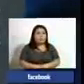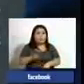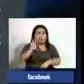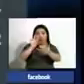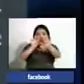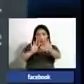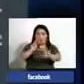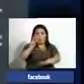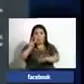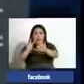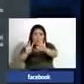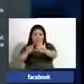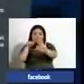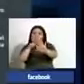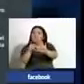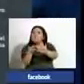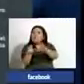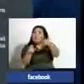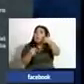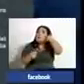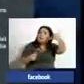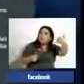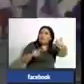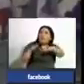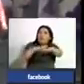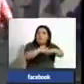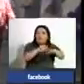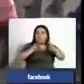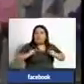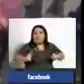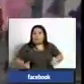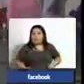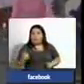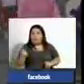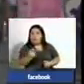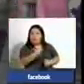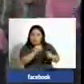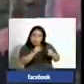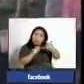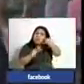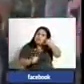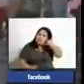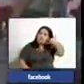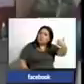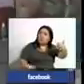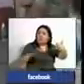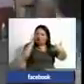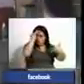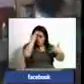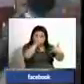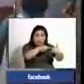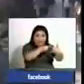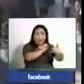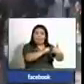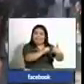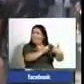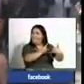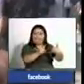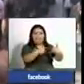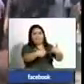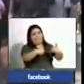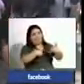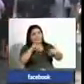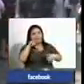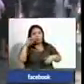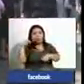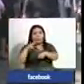929 es el número de teléfono que ha habilitado el gobierno para que los salvadoreños puedan hacer sus consultas y saber si es beneficiado o no de los